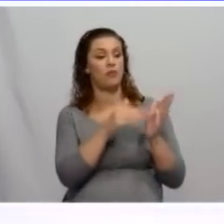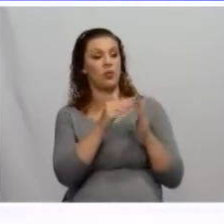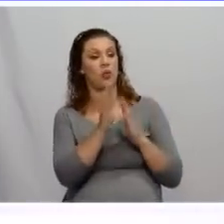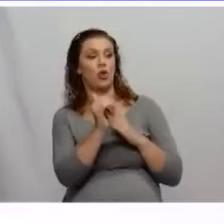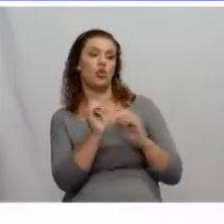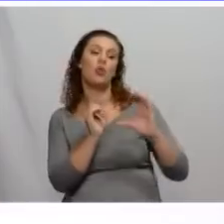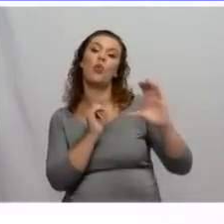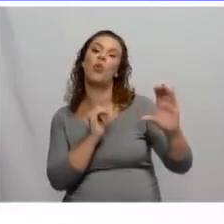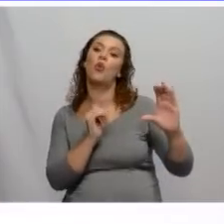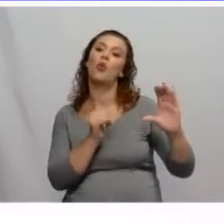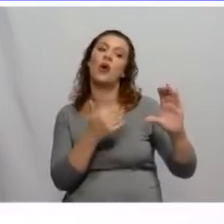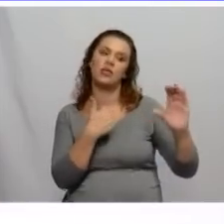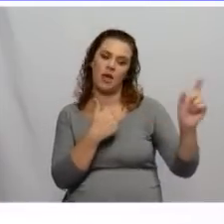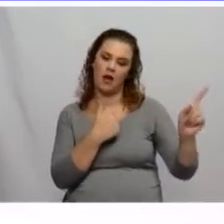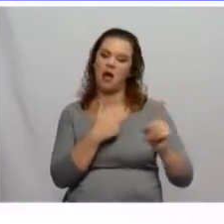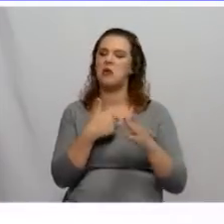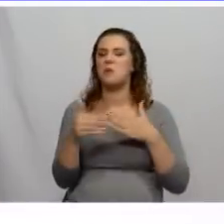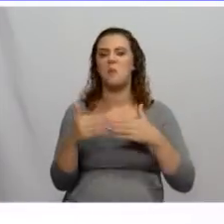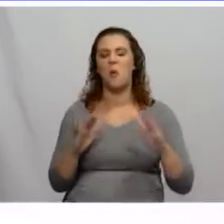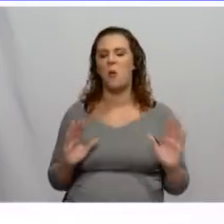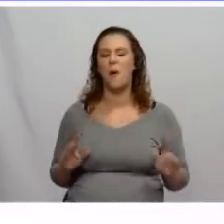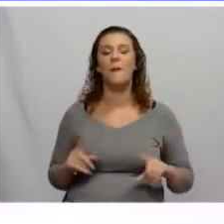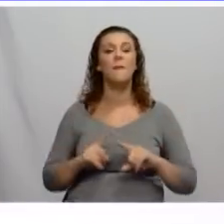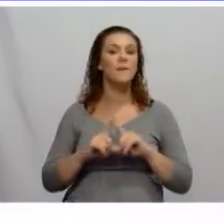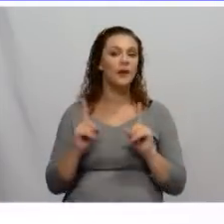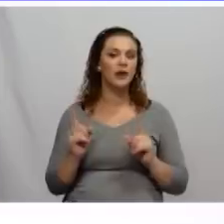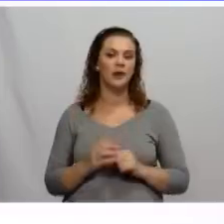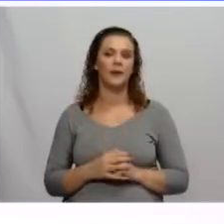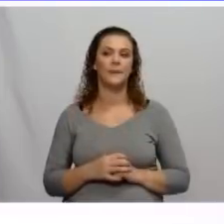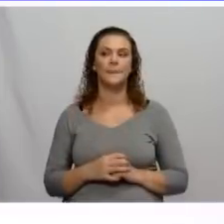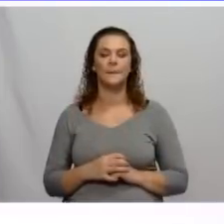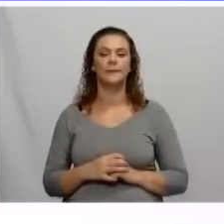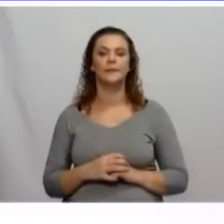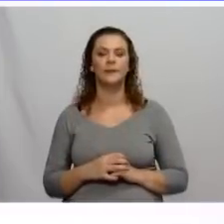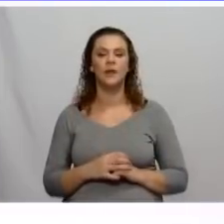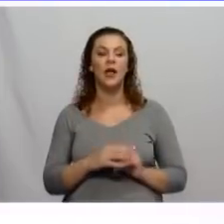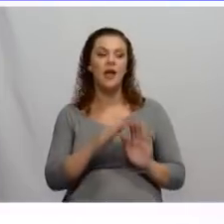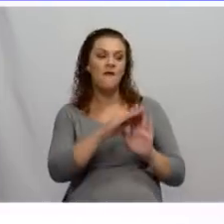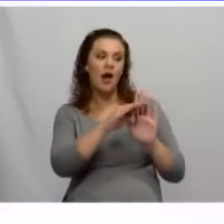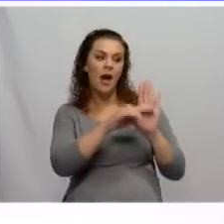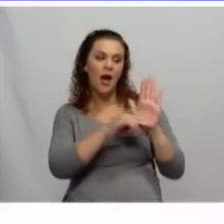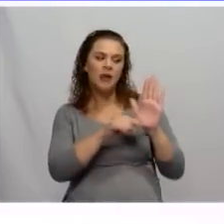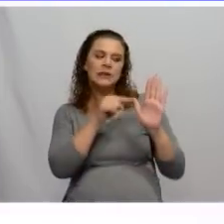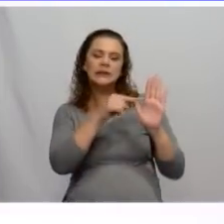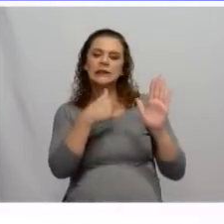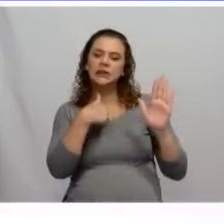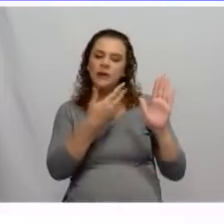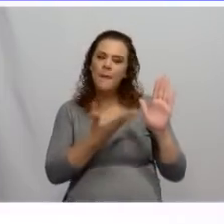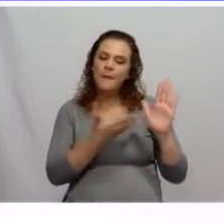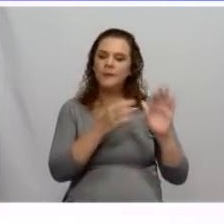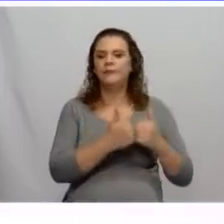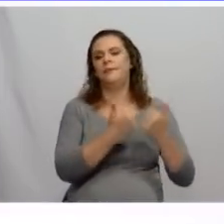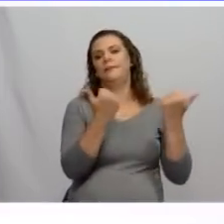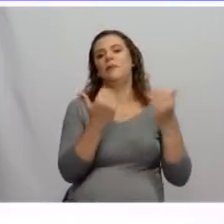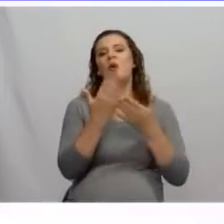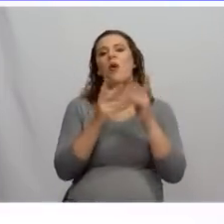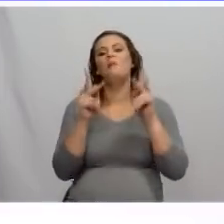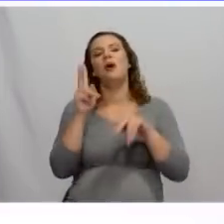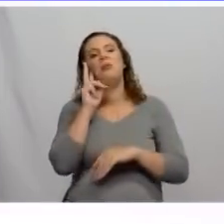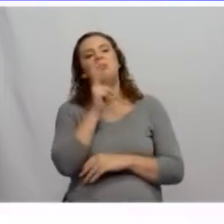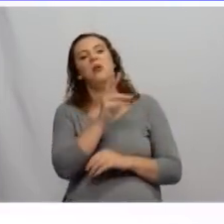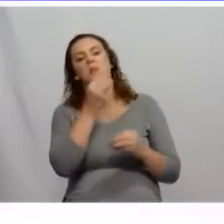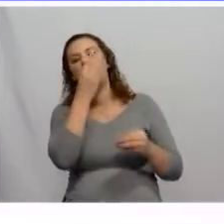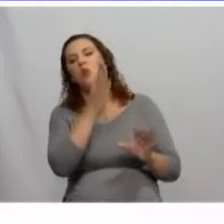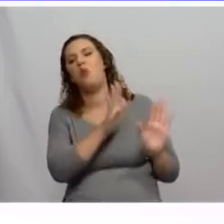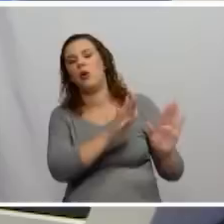de dólares es muy probable que que lo tengas pero el ranking tiene un peso en torneos y alguna gente le resta importancia